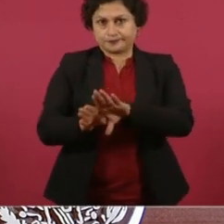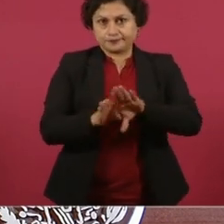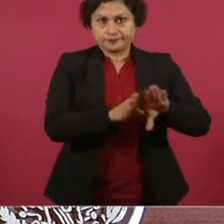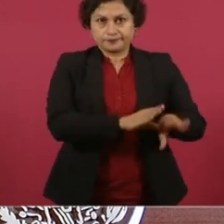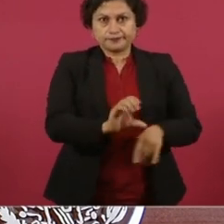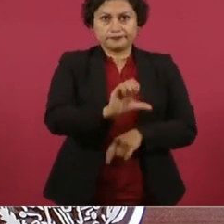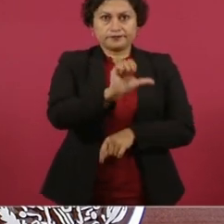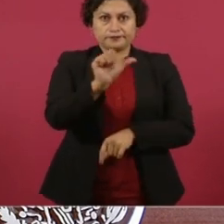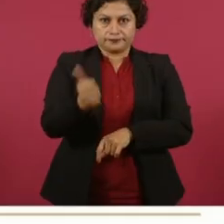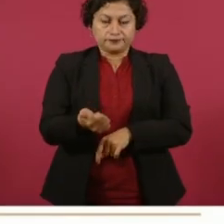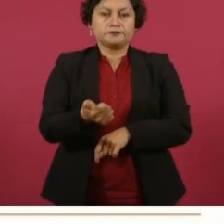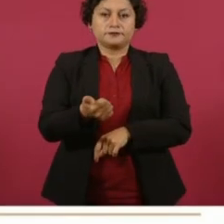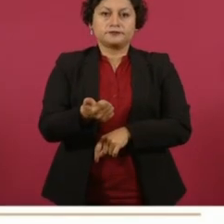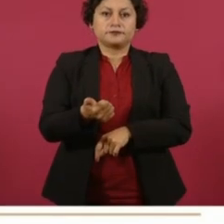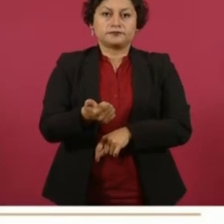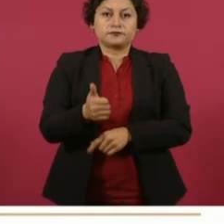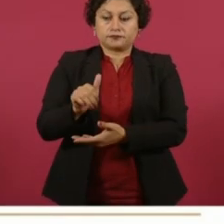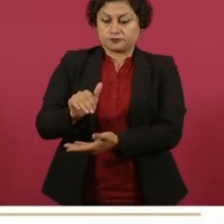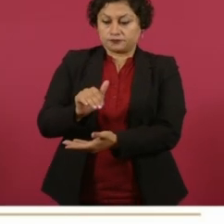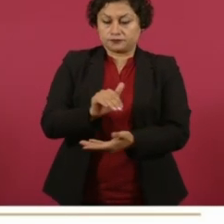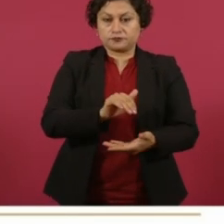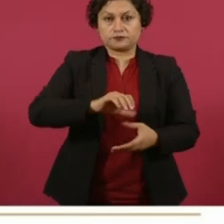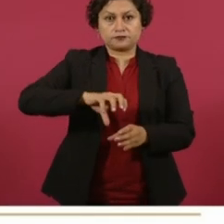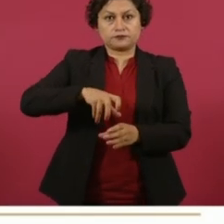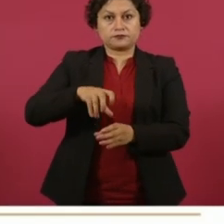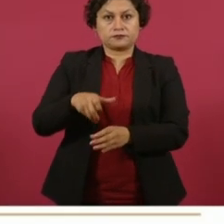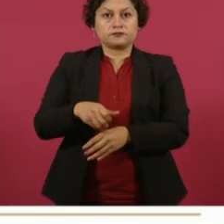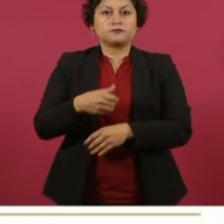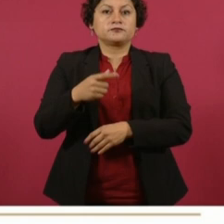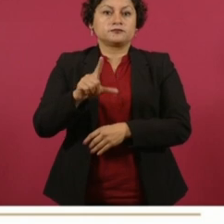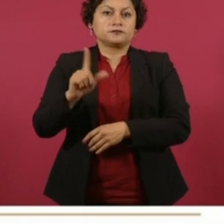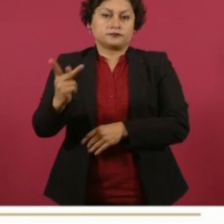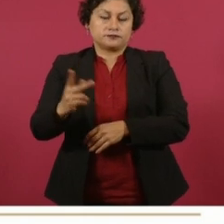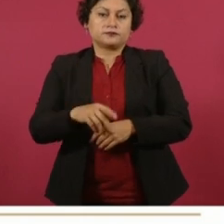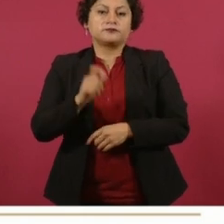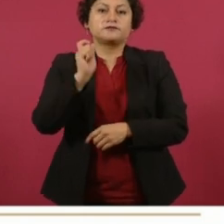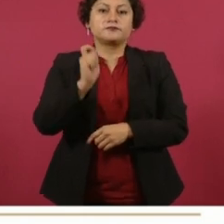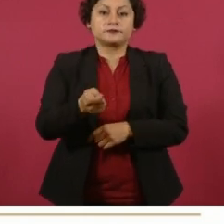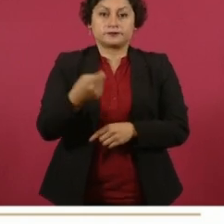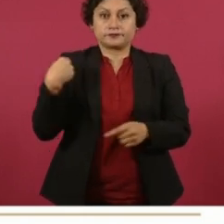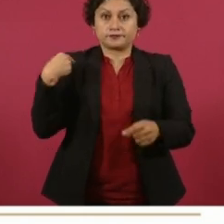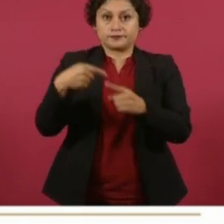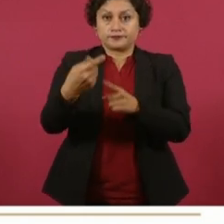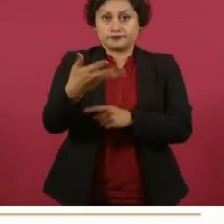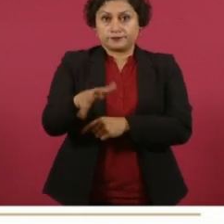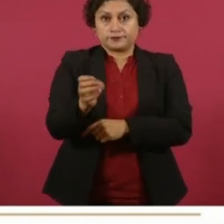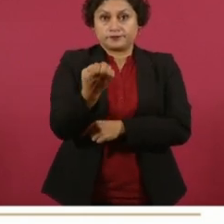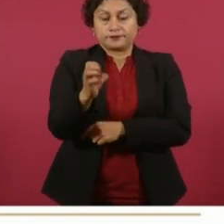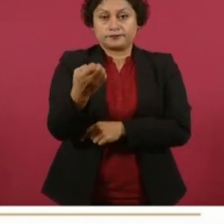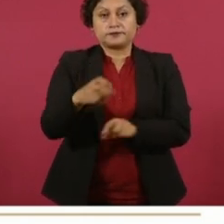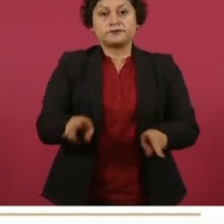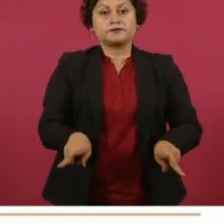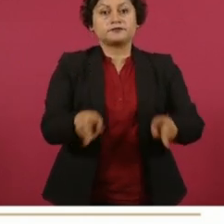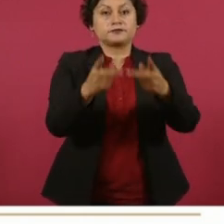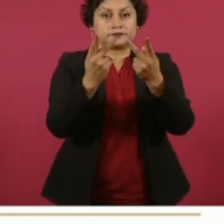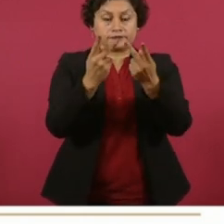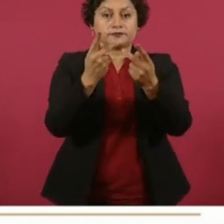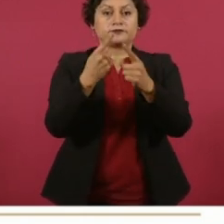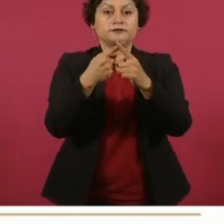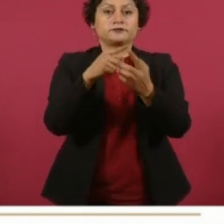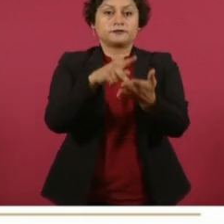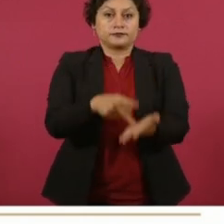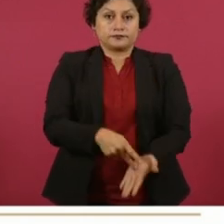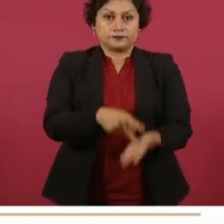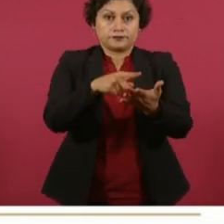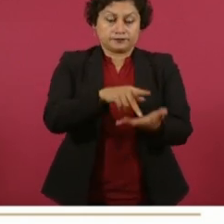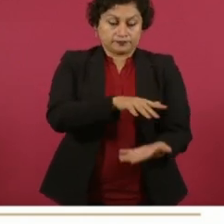LP, tenemos lo siguiente. Al 10 de enero, en el caso del gas ofrecido por kilogramo en